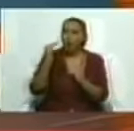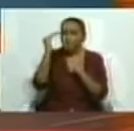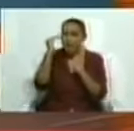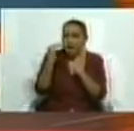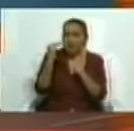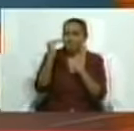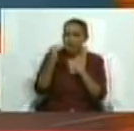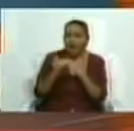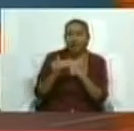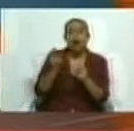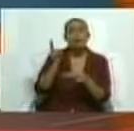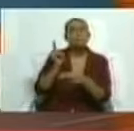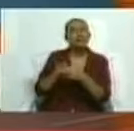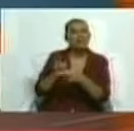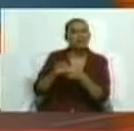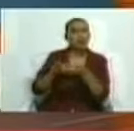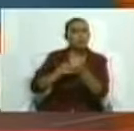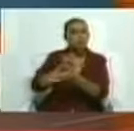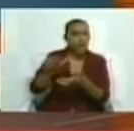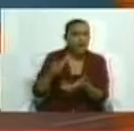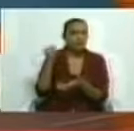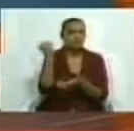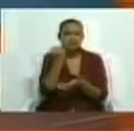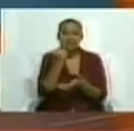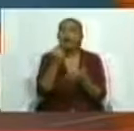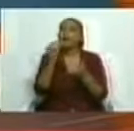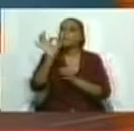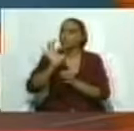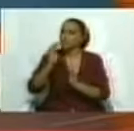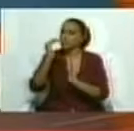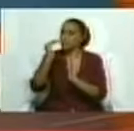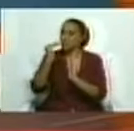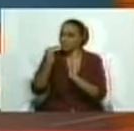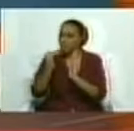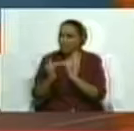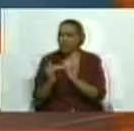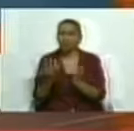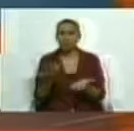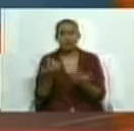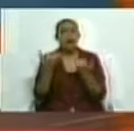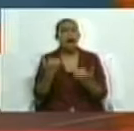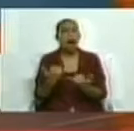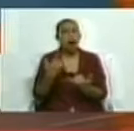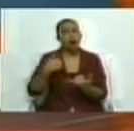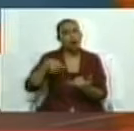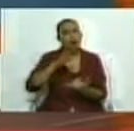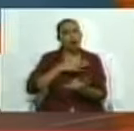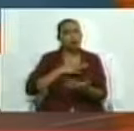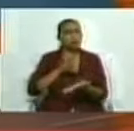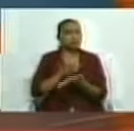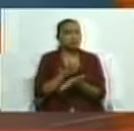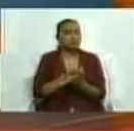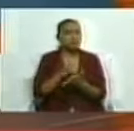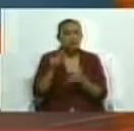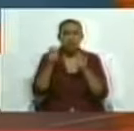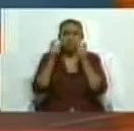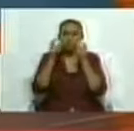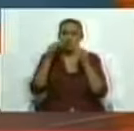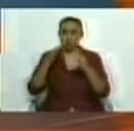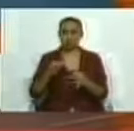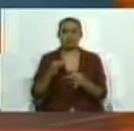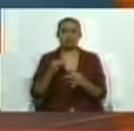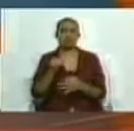unánime contentos con estos resultados quién va a estar molesto a ver solamente una patria un enfermo